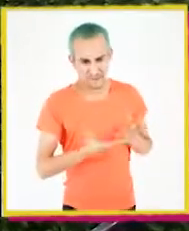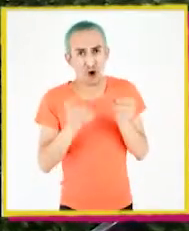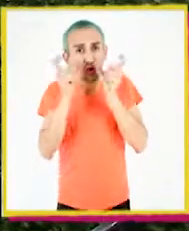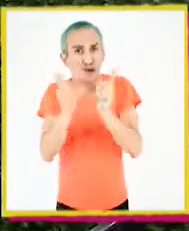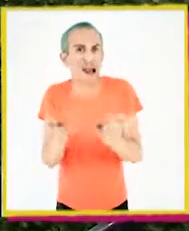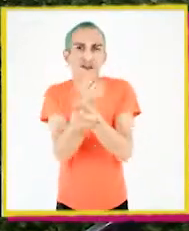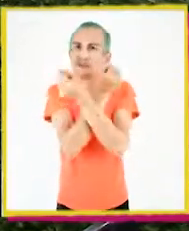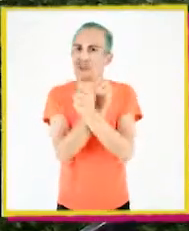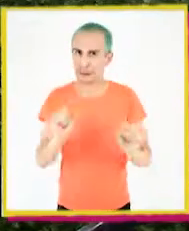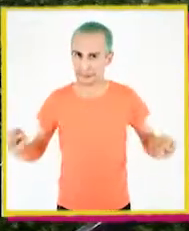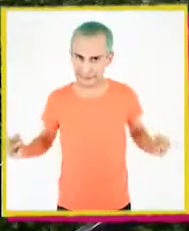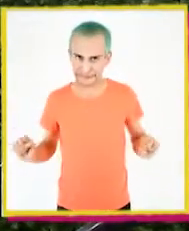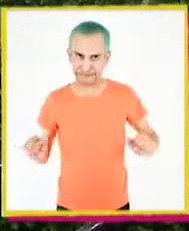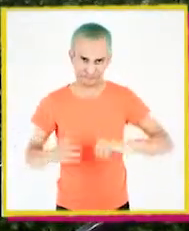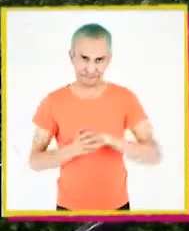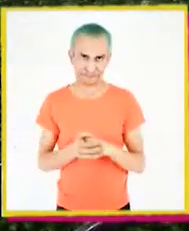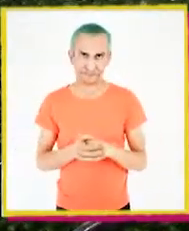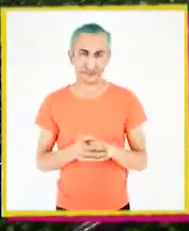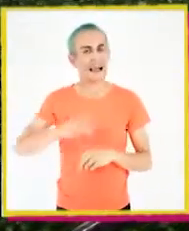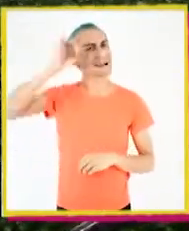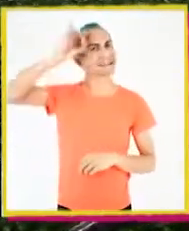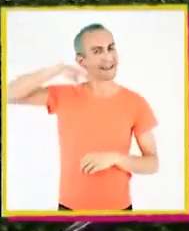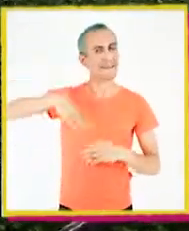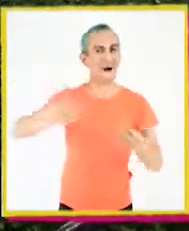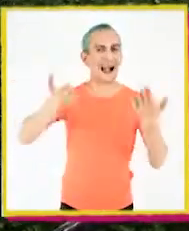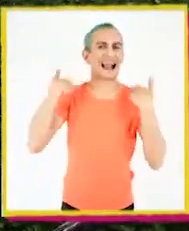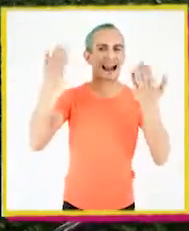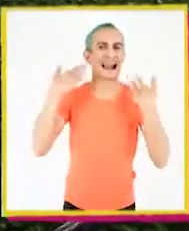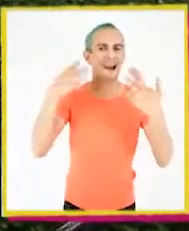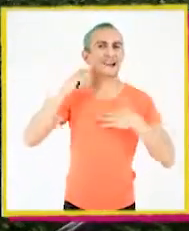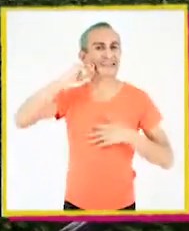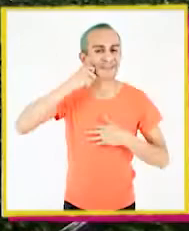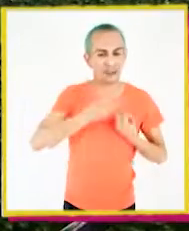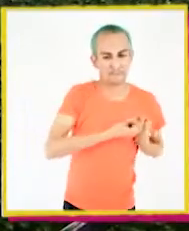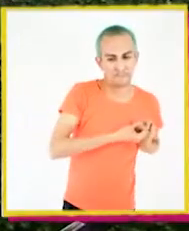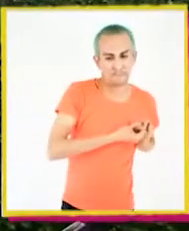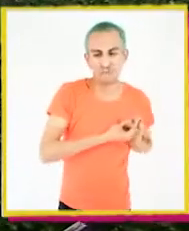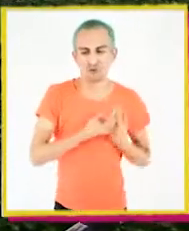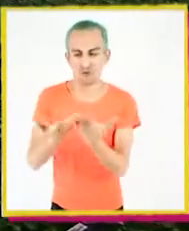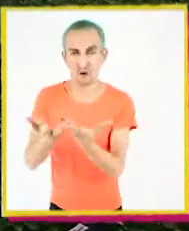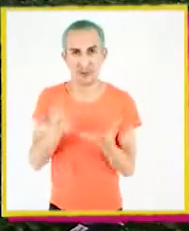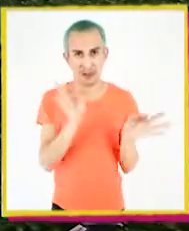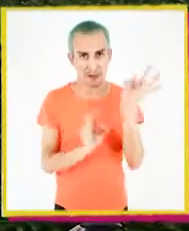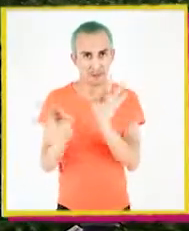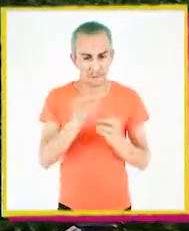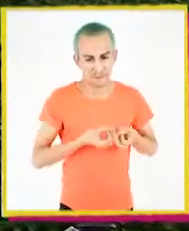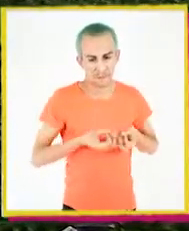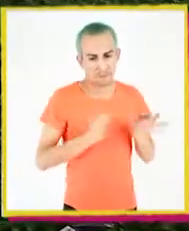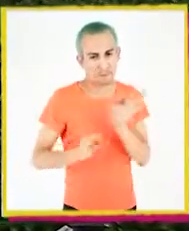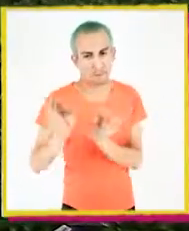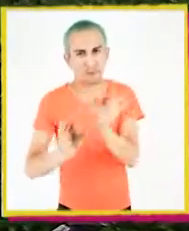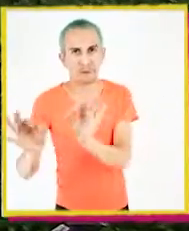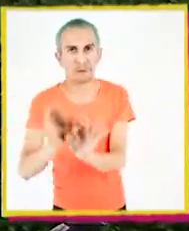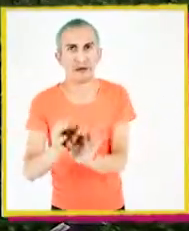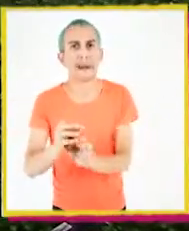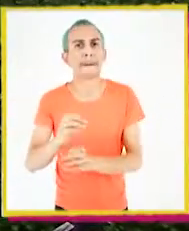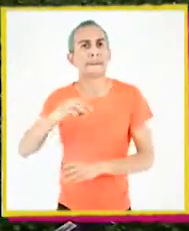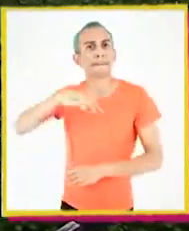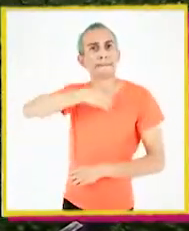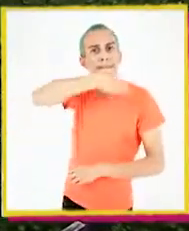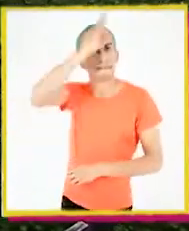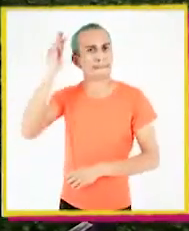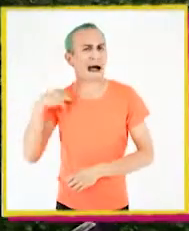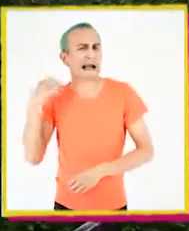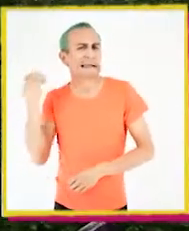no la podemos controlar. Entonces, si ya sabemos que el calor es la transferencia de partículas, ¿en qué se está equivocando